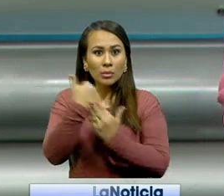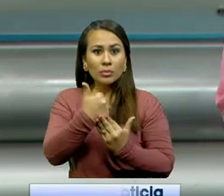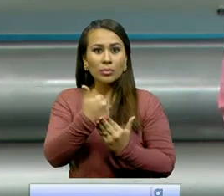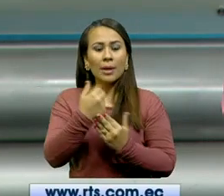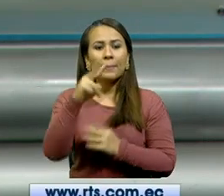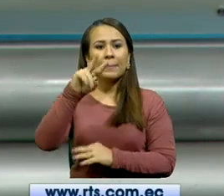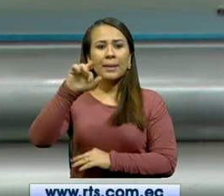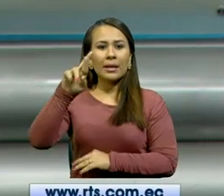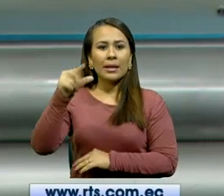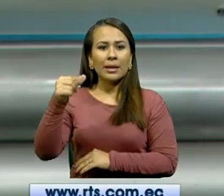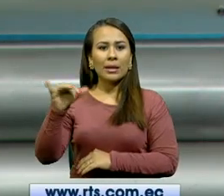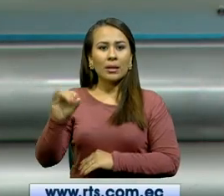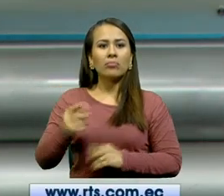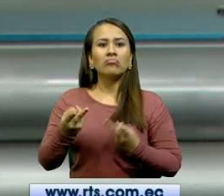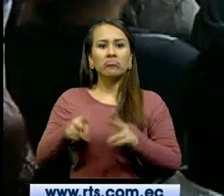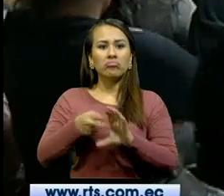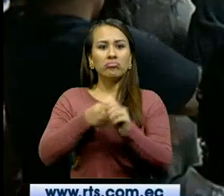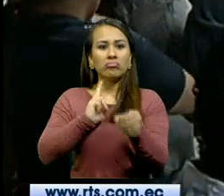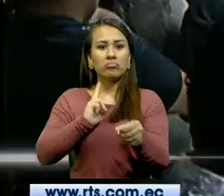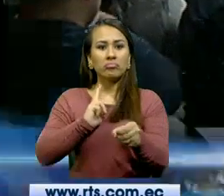ampliación.